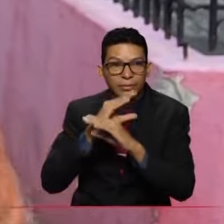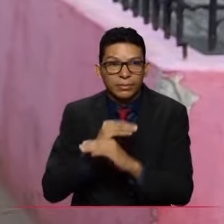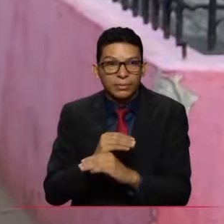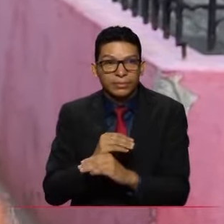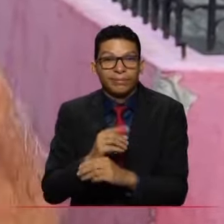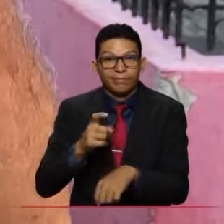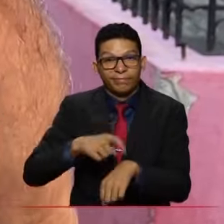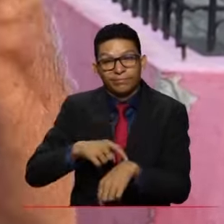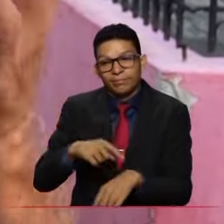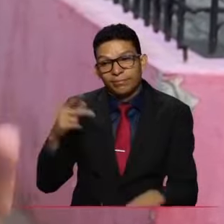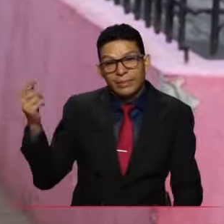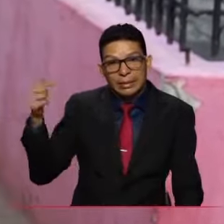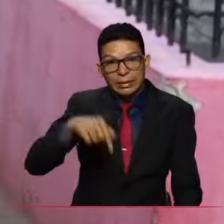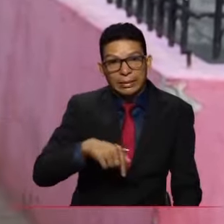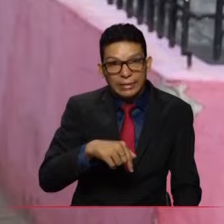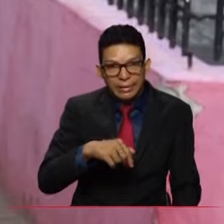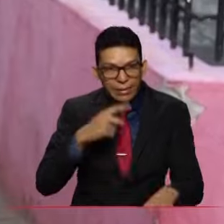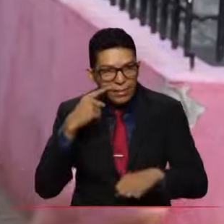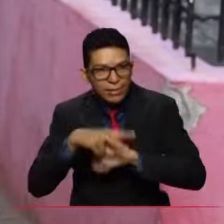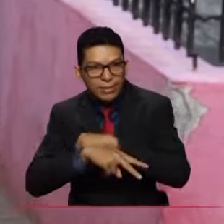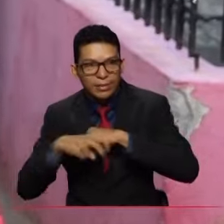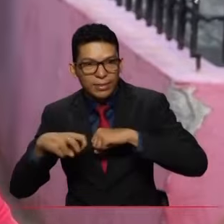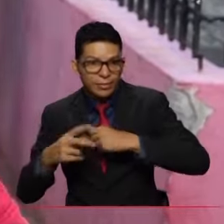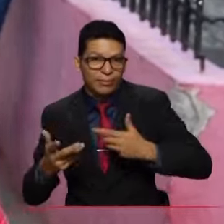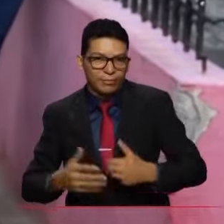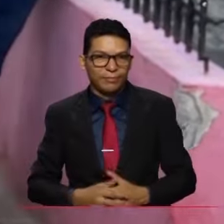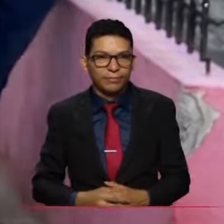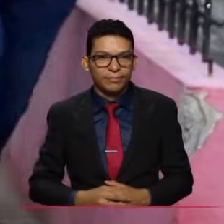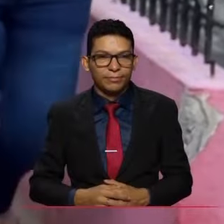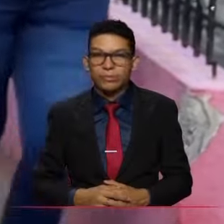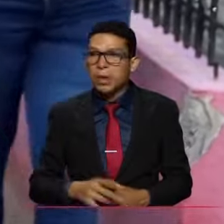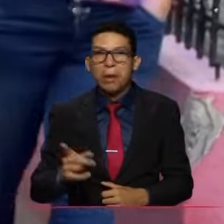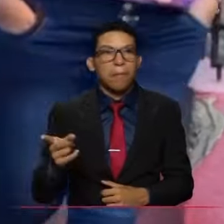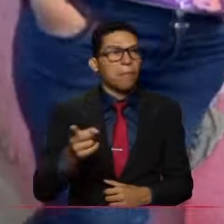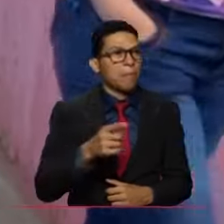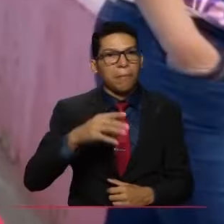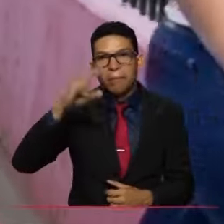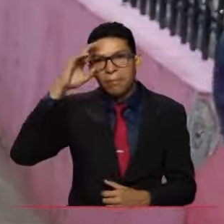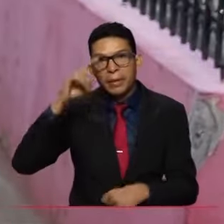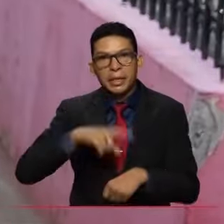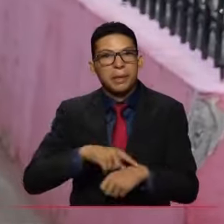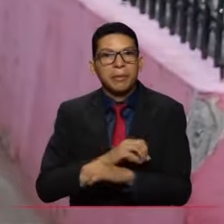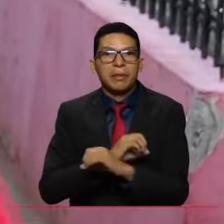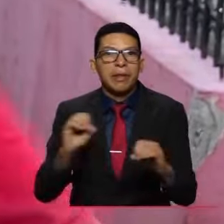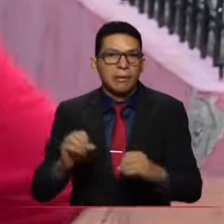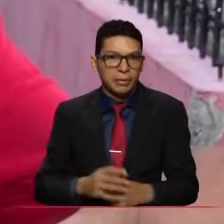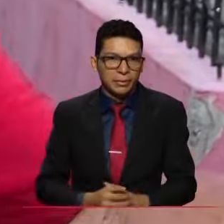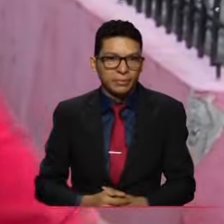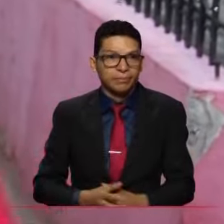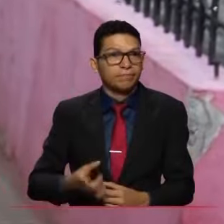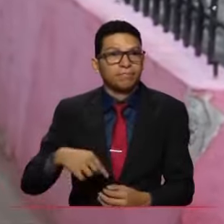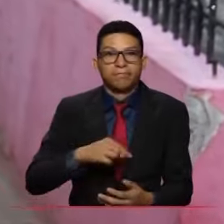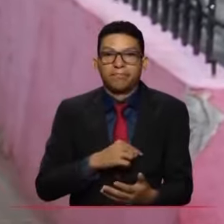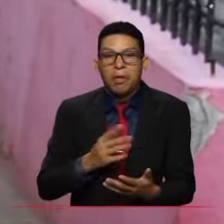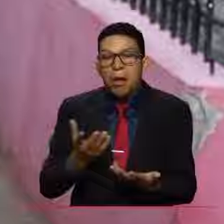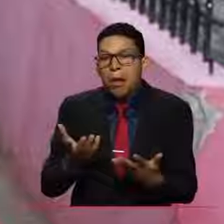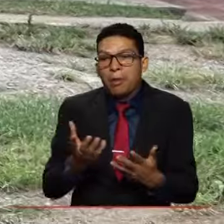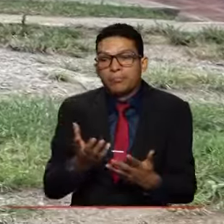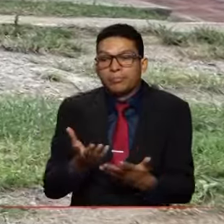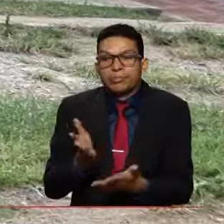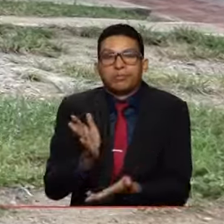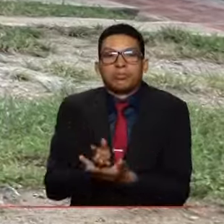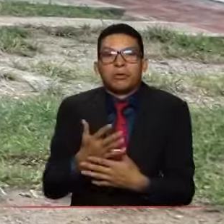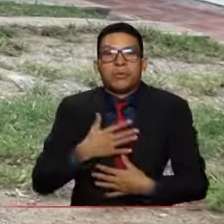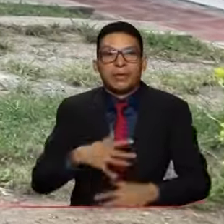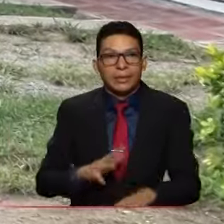ellos vienen a hacer los daños no se ve autoridad alguna a esas horas Entonces estamos a la Merced de ellos porque si